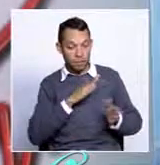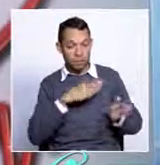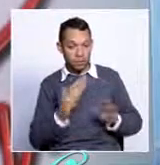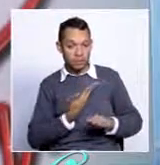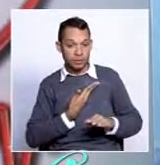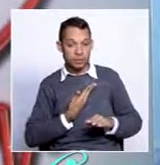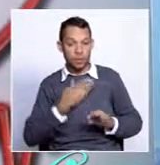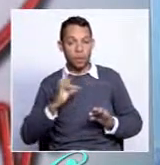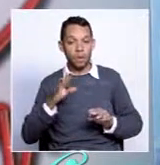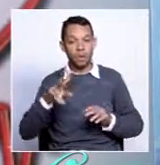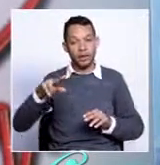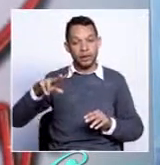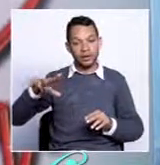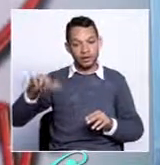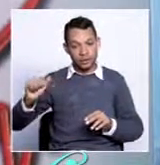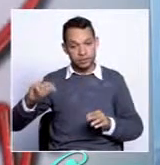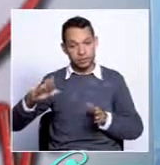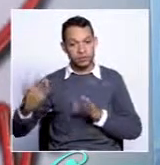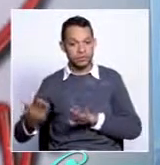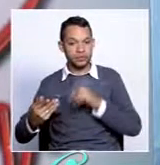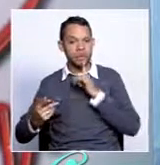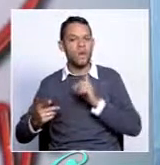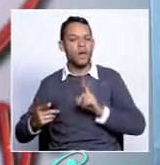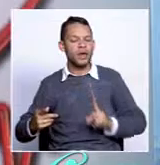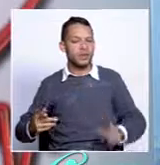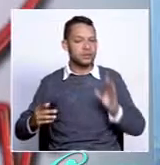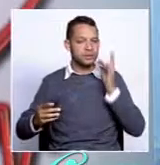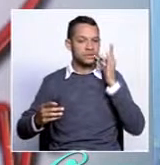morirse una hermanita nadie